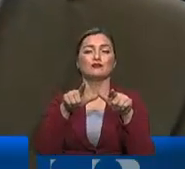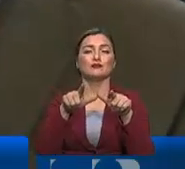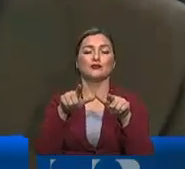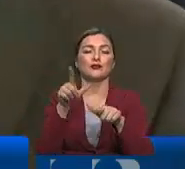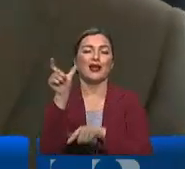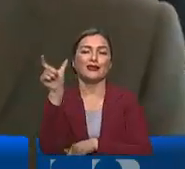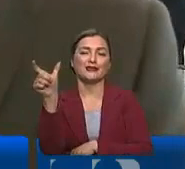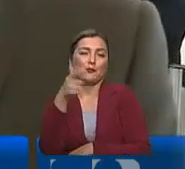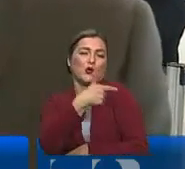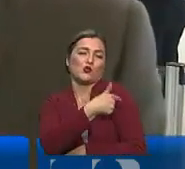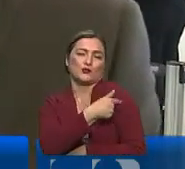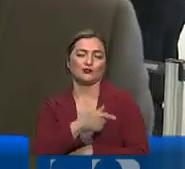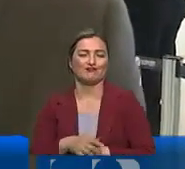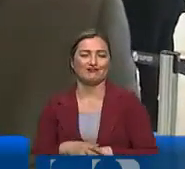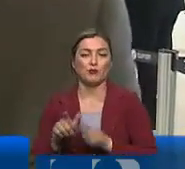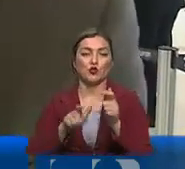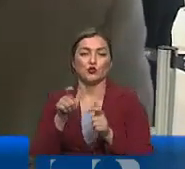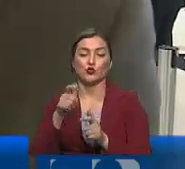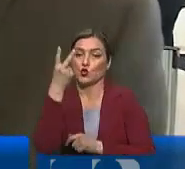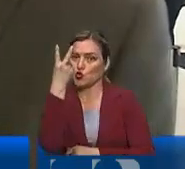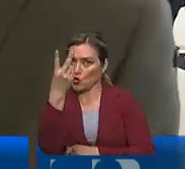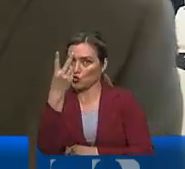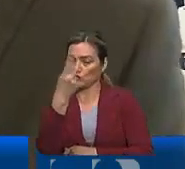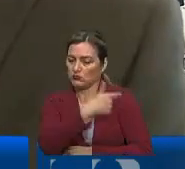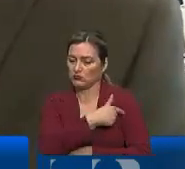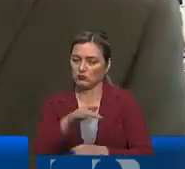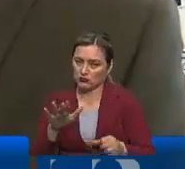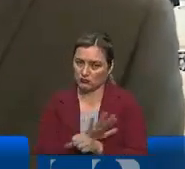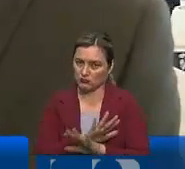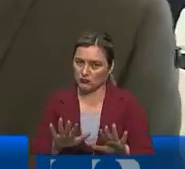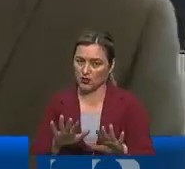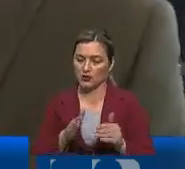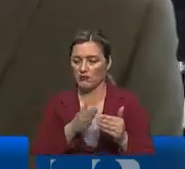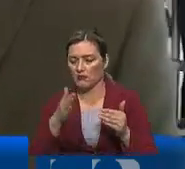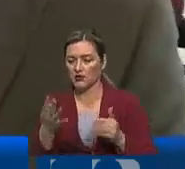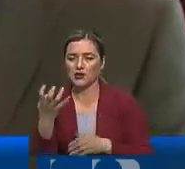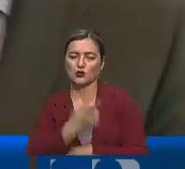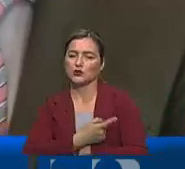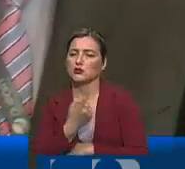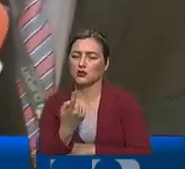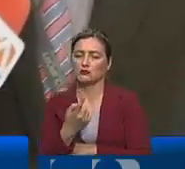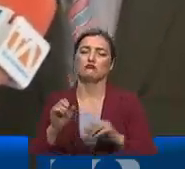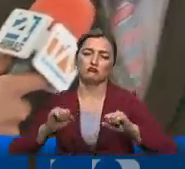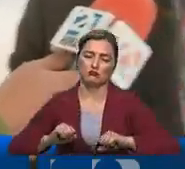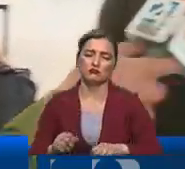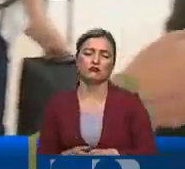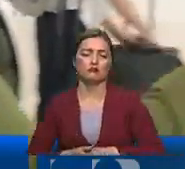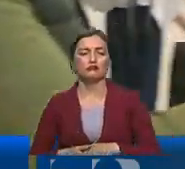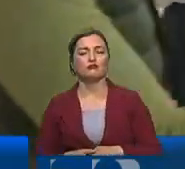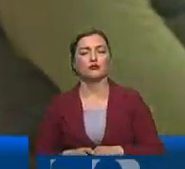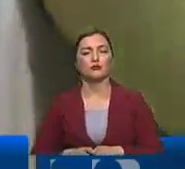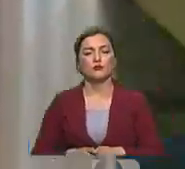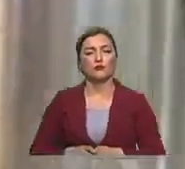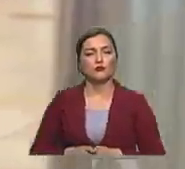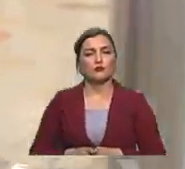carnet de vacunación siempre que la persona ya haya completado las dosis de la vacuna respectiva y que hayan pasado 14